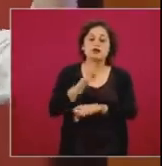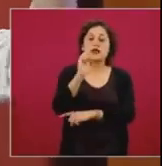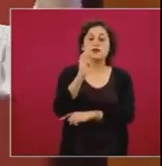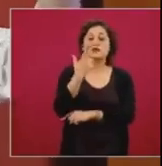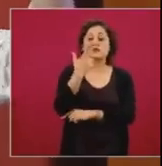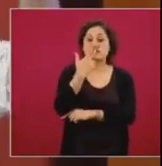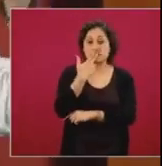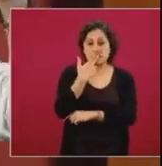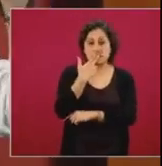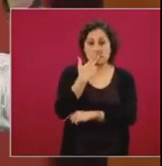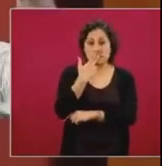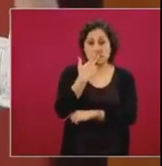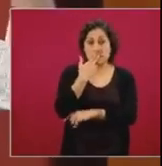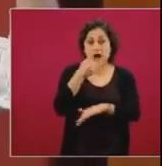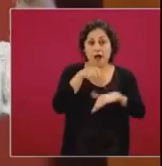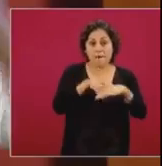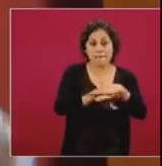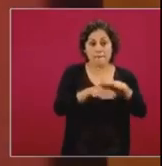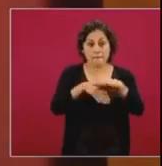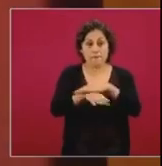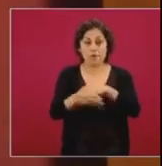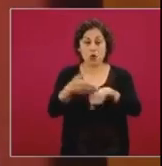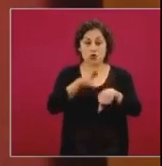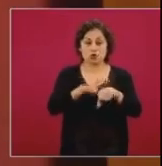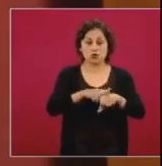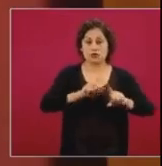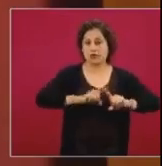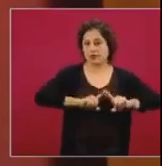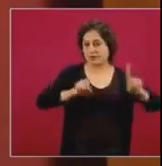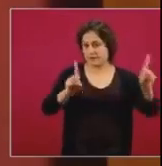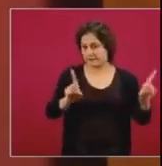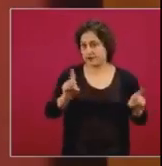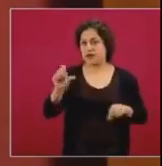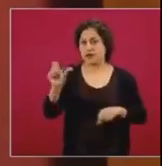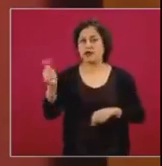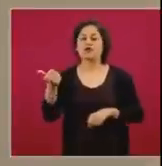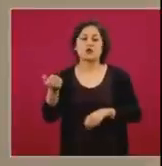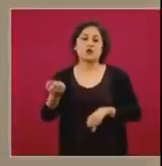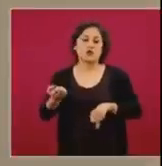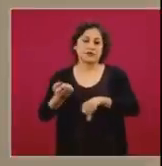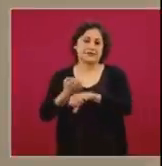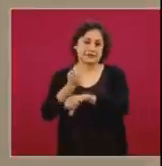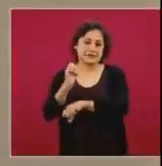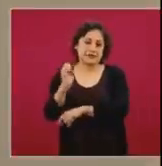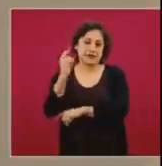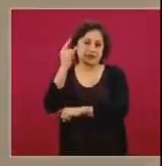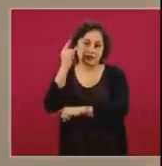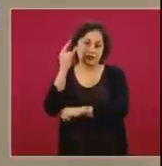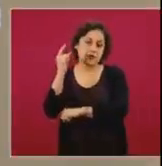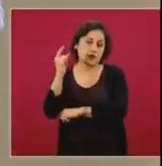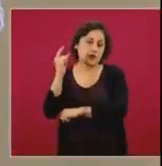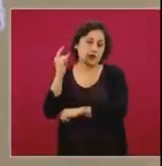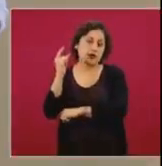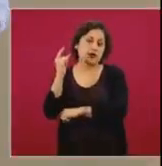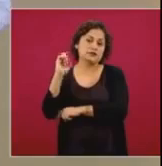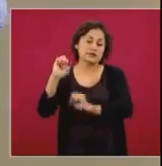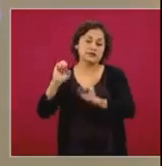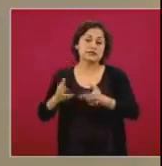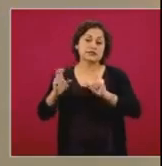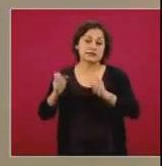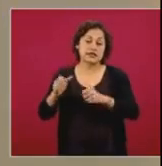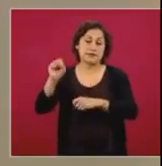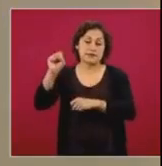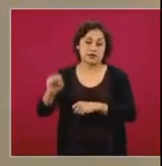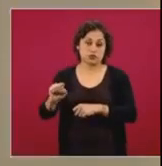una ocupación hospitalaria muy diferente a la del estado de Chiapas en el sur-sureste. Tenemos